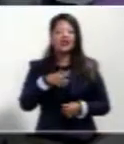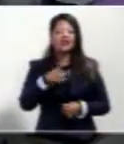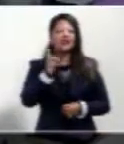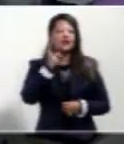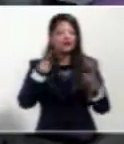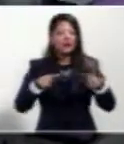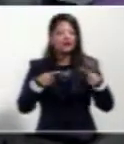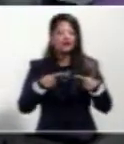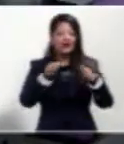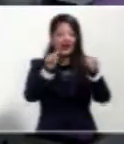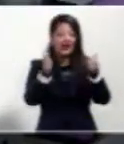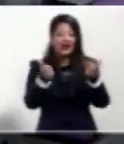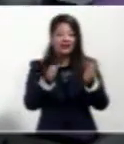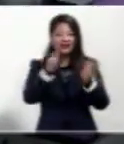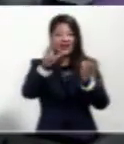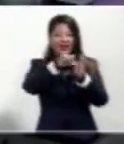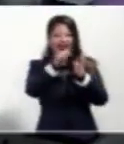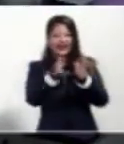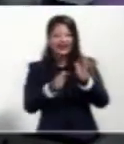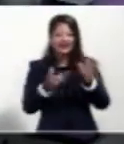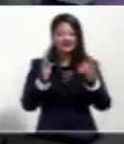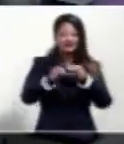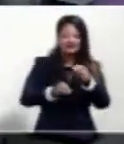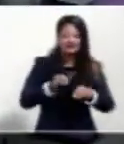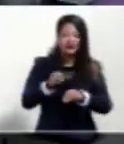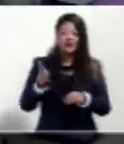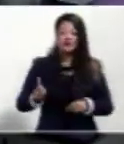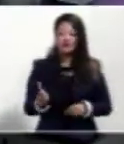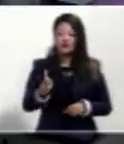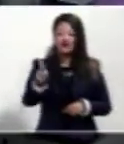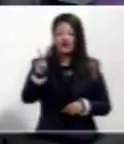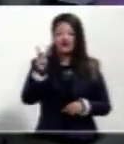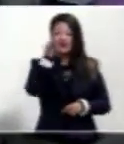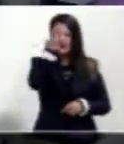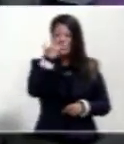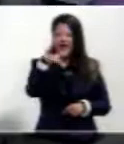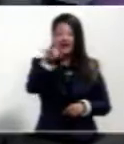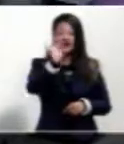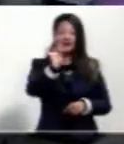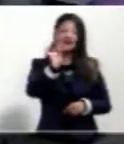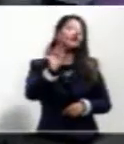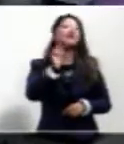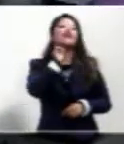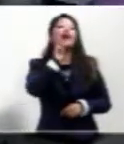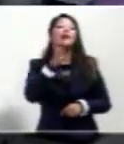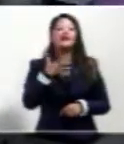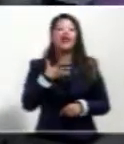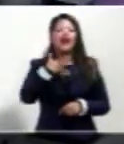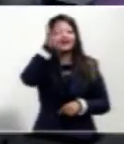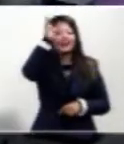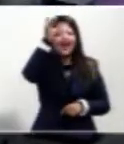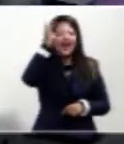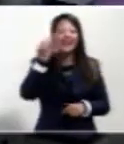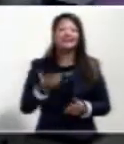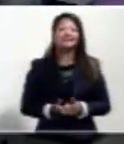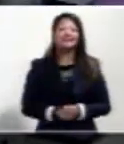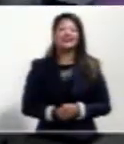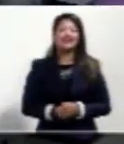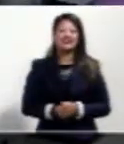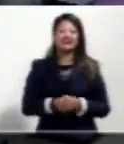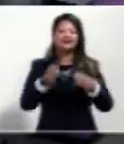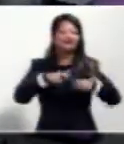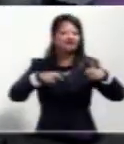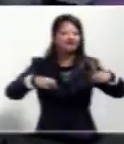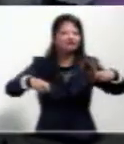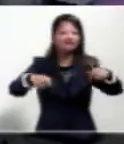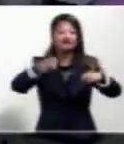los diferentes pueblos mágicos. Vamos a tener un palenque, corridas de gallos, que